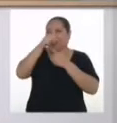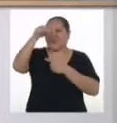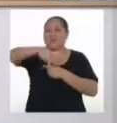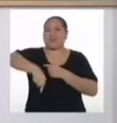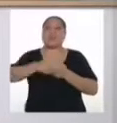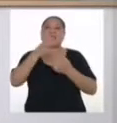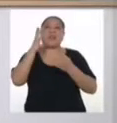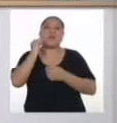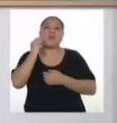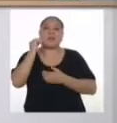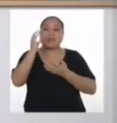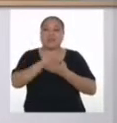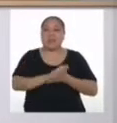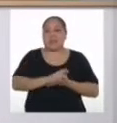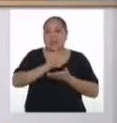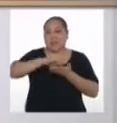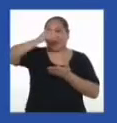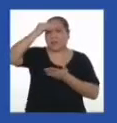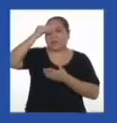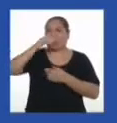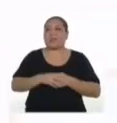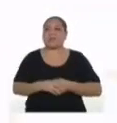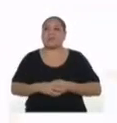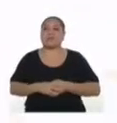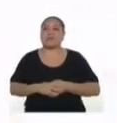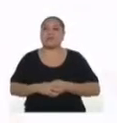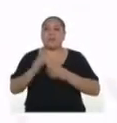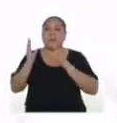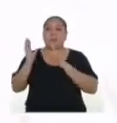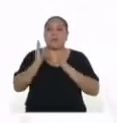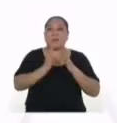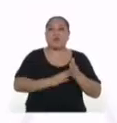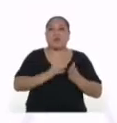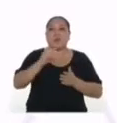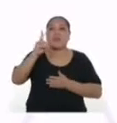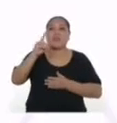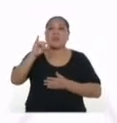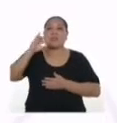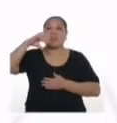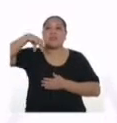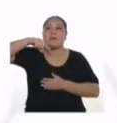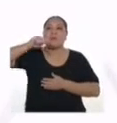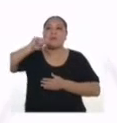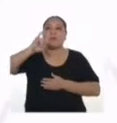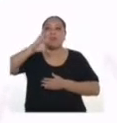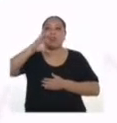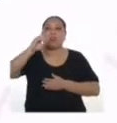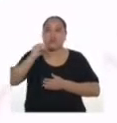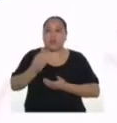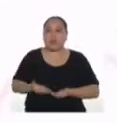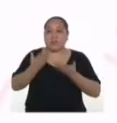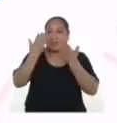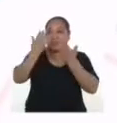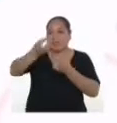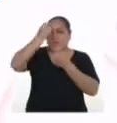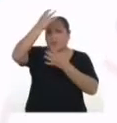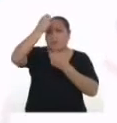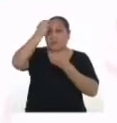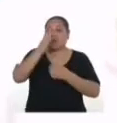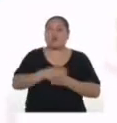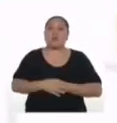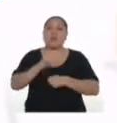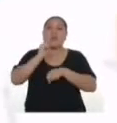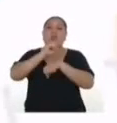esta experiencia de aprendizaje consta de elaborar un díptico en el que se dé a conocer